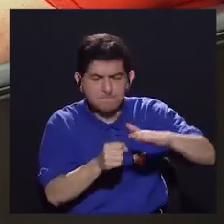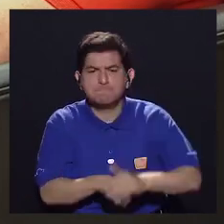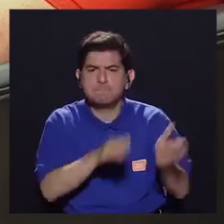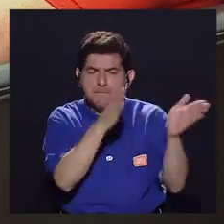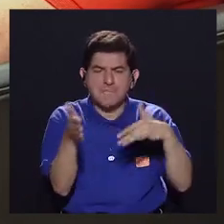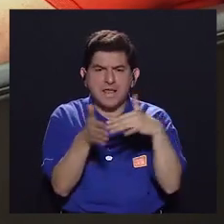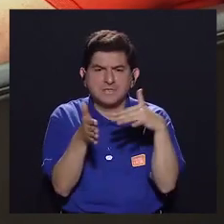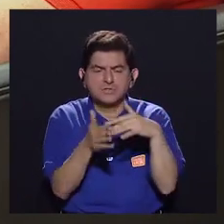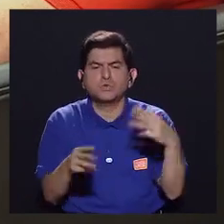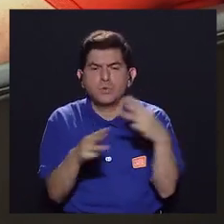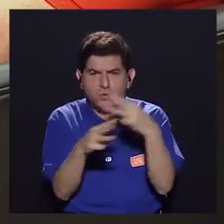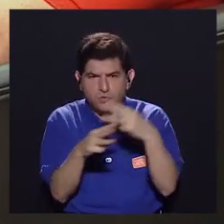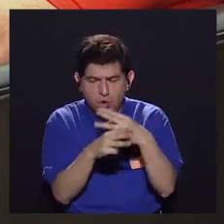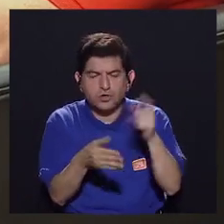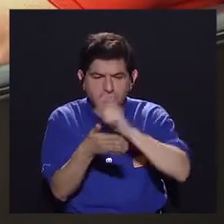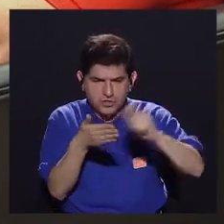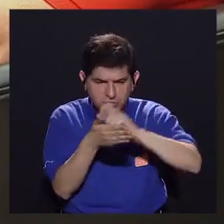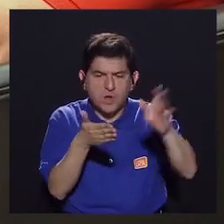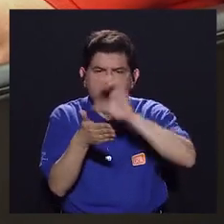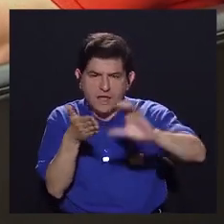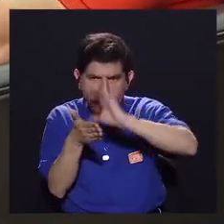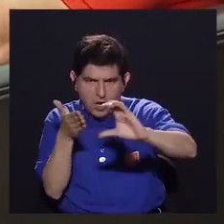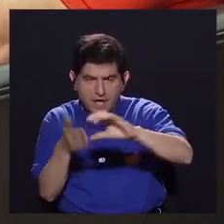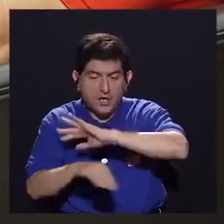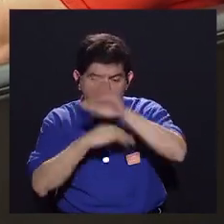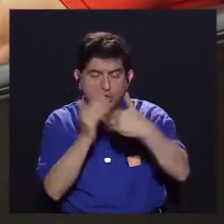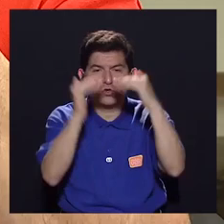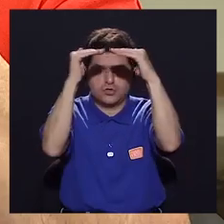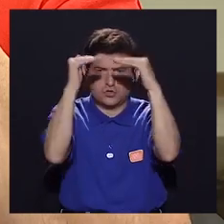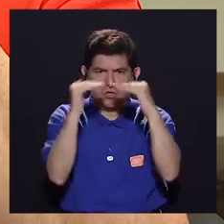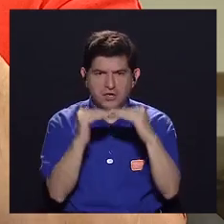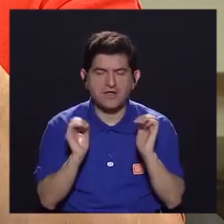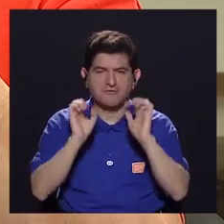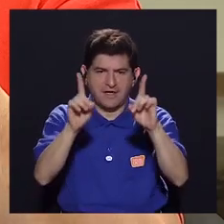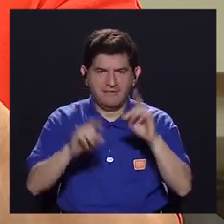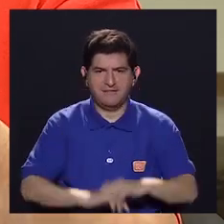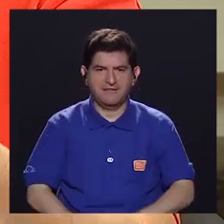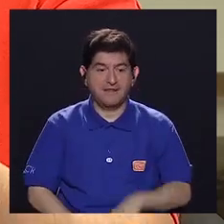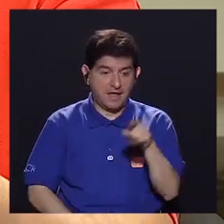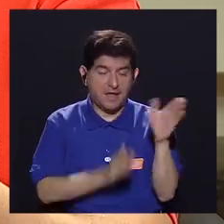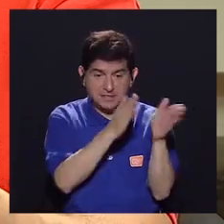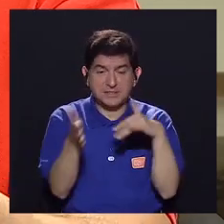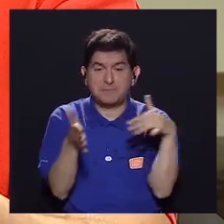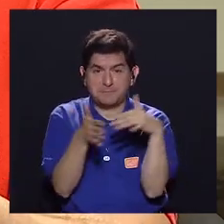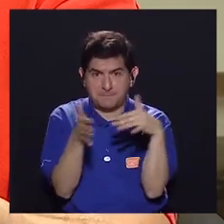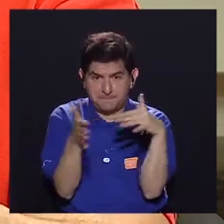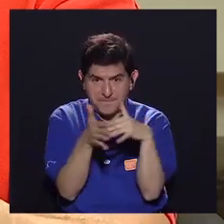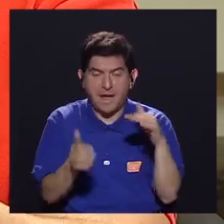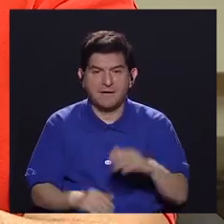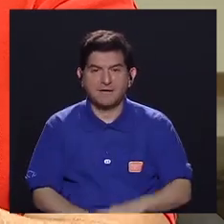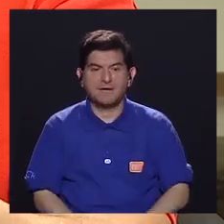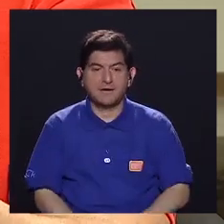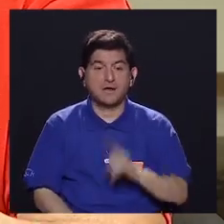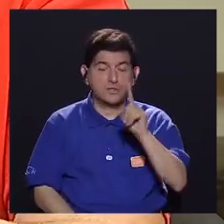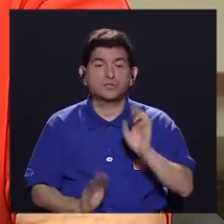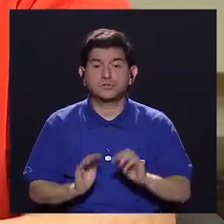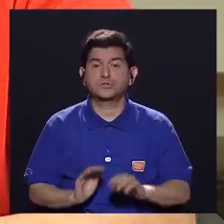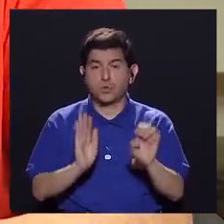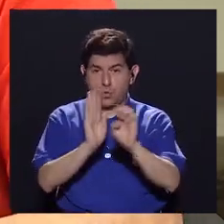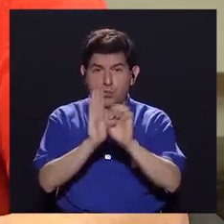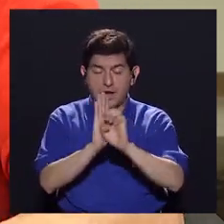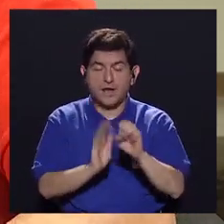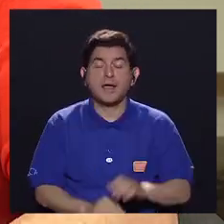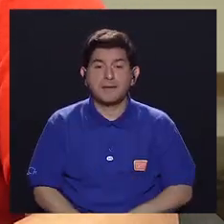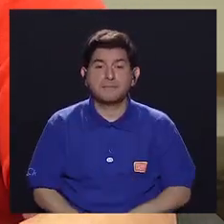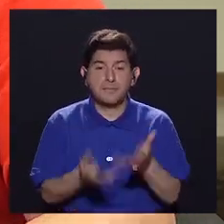hizo una modificación total del plan de estudio de matemáticas de primaria y de secundaria, en todos los niveles educativos. Este plan de estudios viene